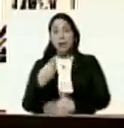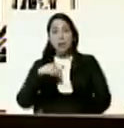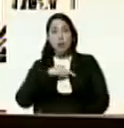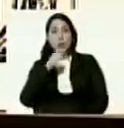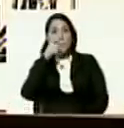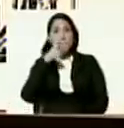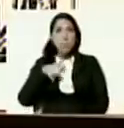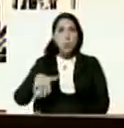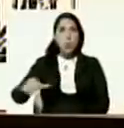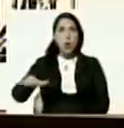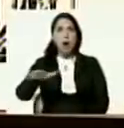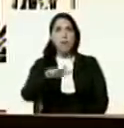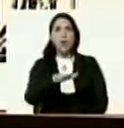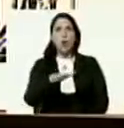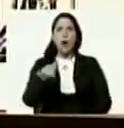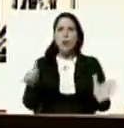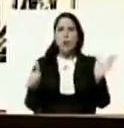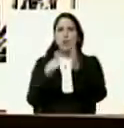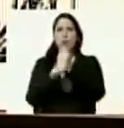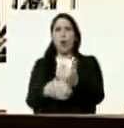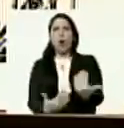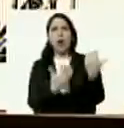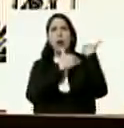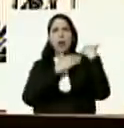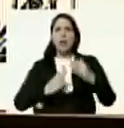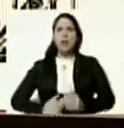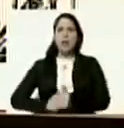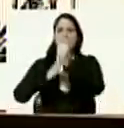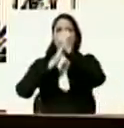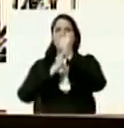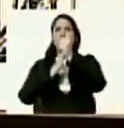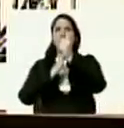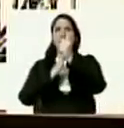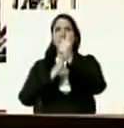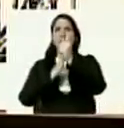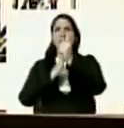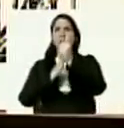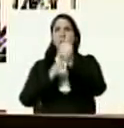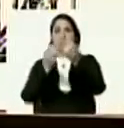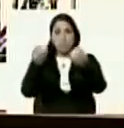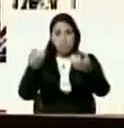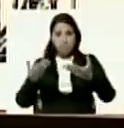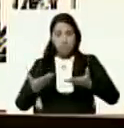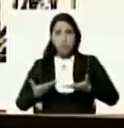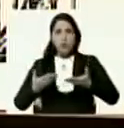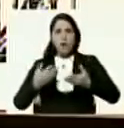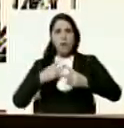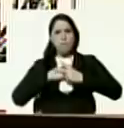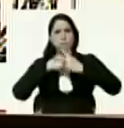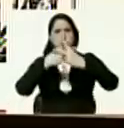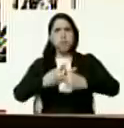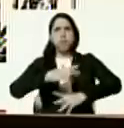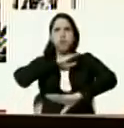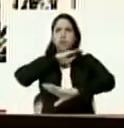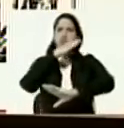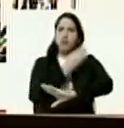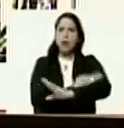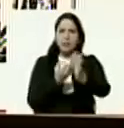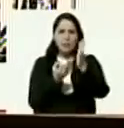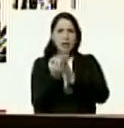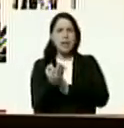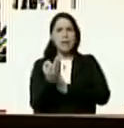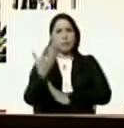pueblo encontró un líder que trajera la valentía, la lealtad, la